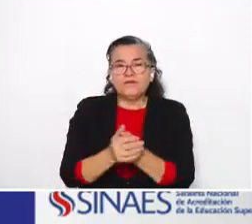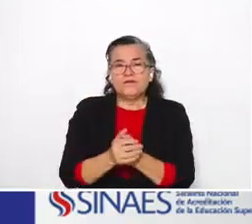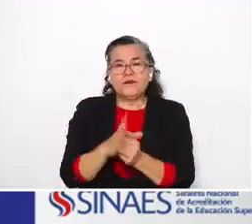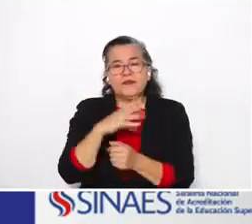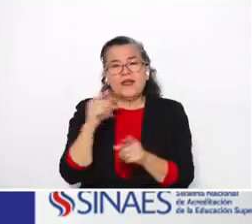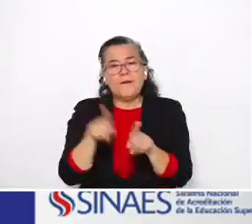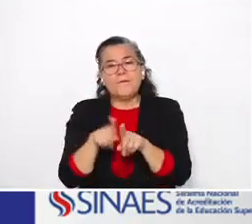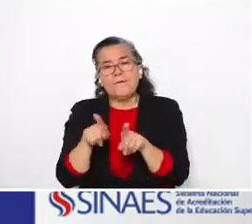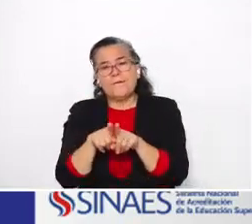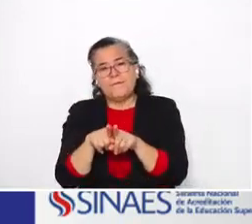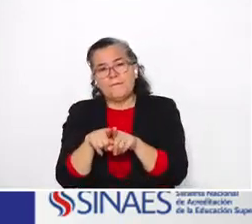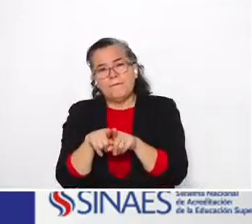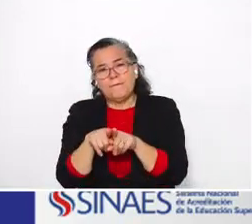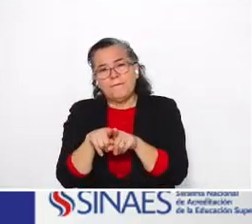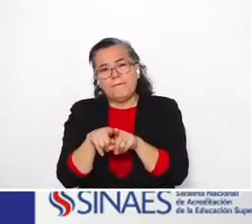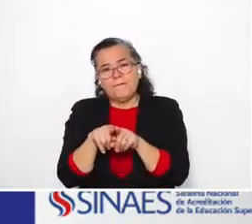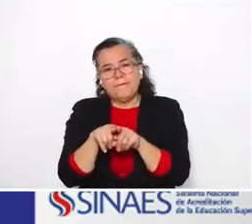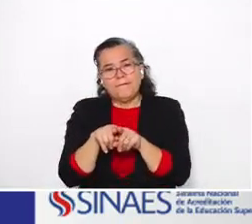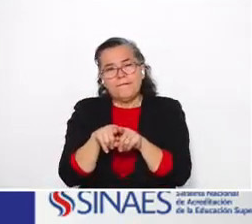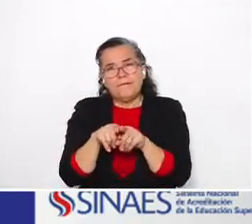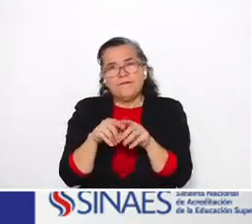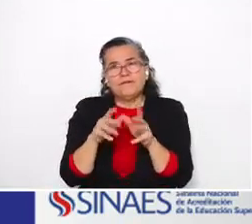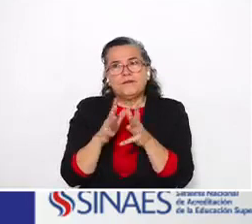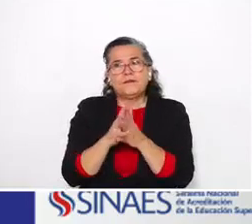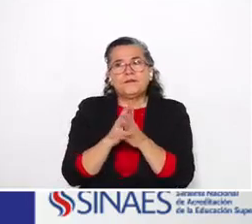Y también,